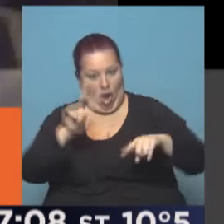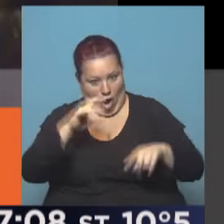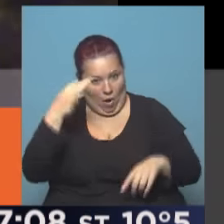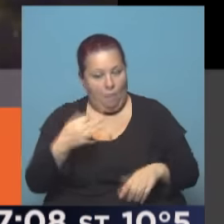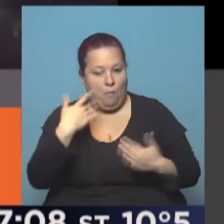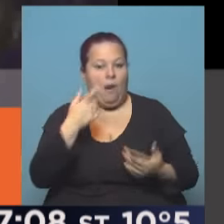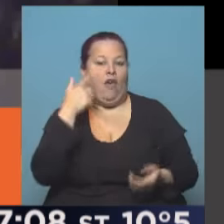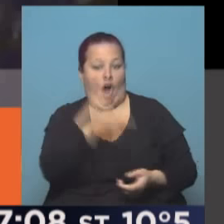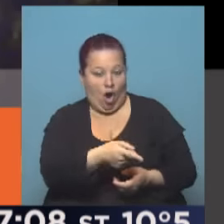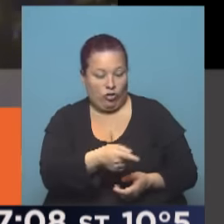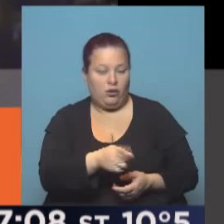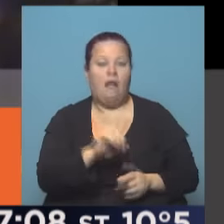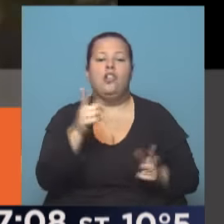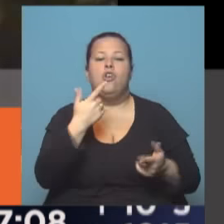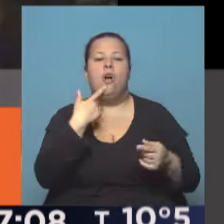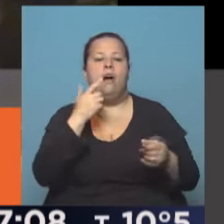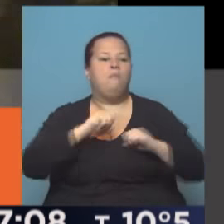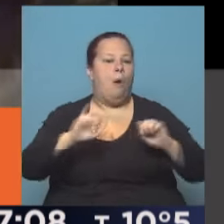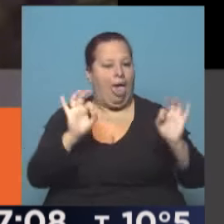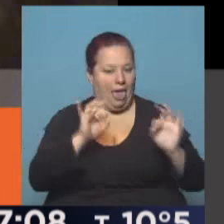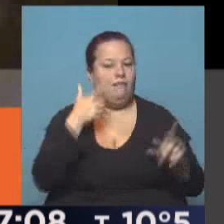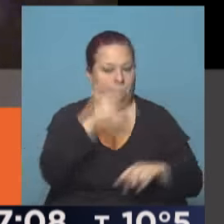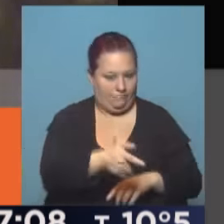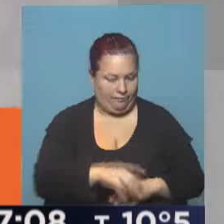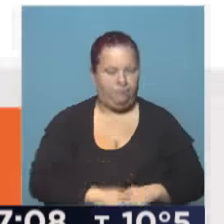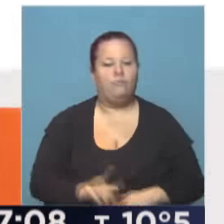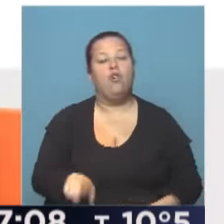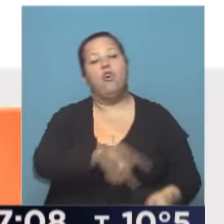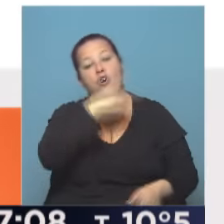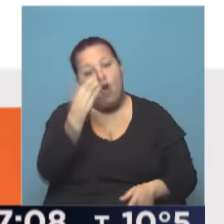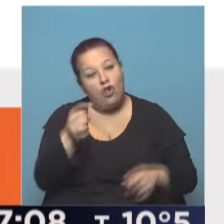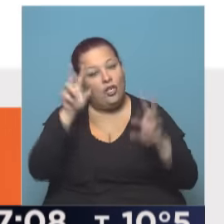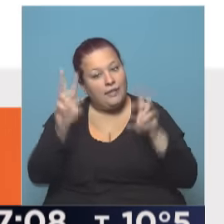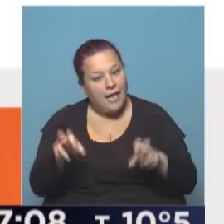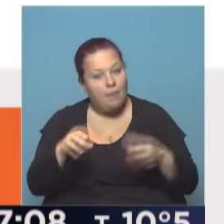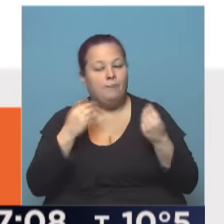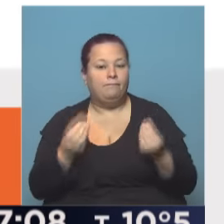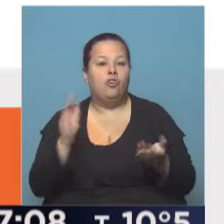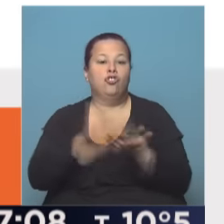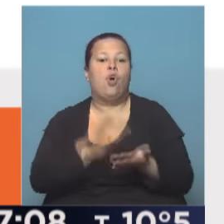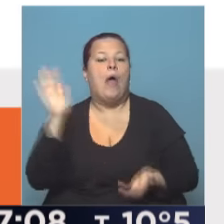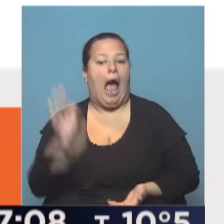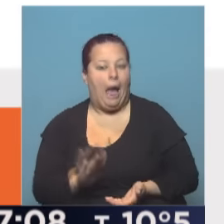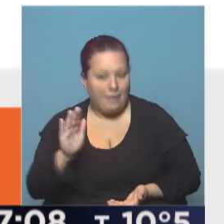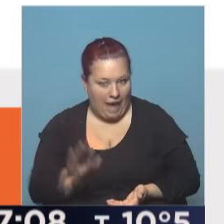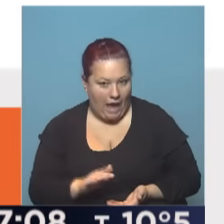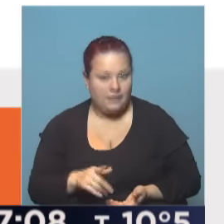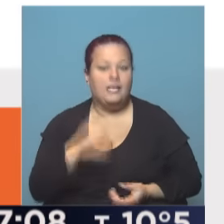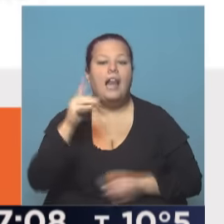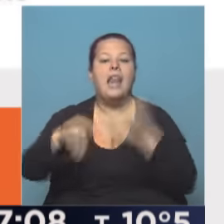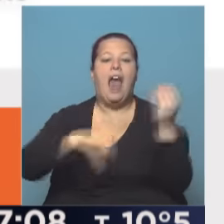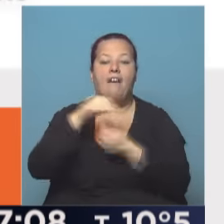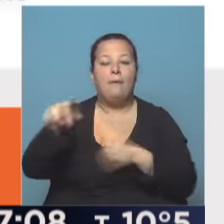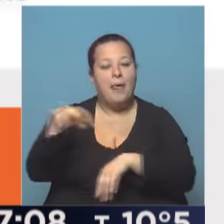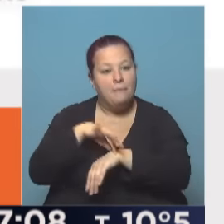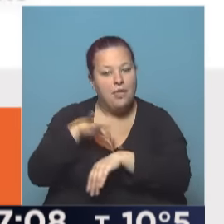para repelerla y no habiendo mediado provocación otro ribete de este caso se presenta con las amenazas que recibe la familia